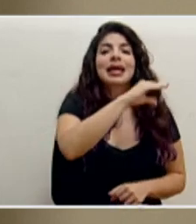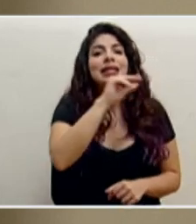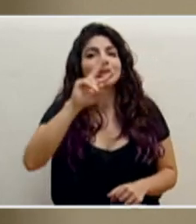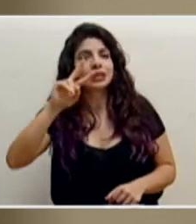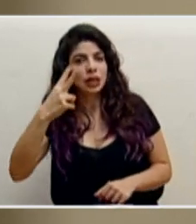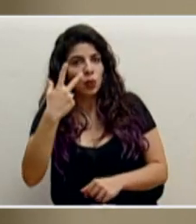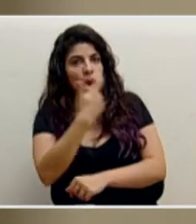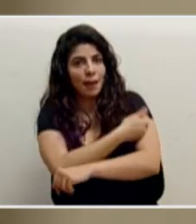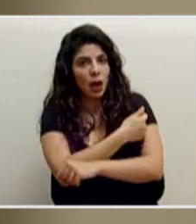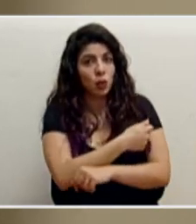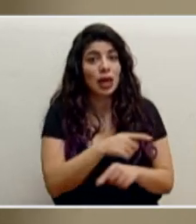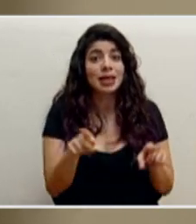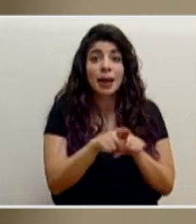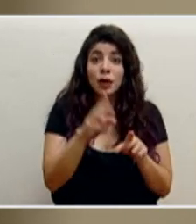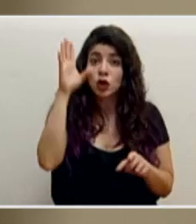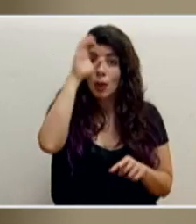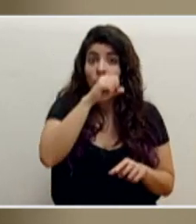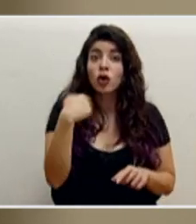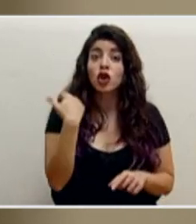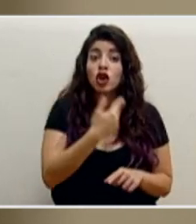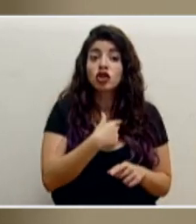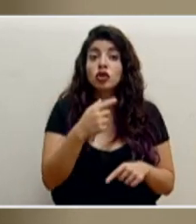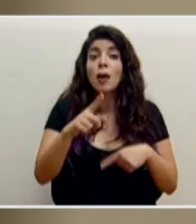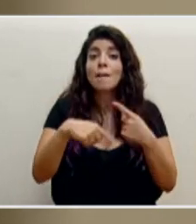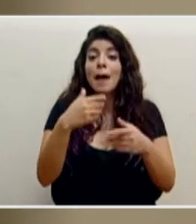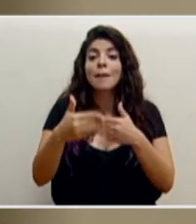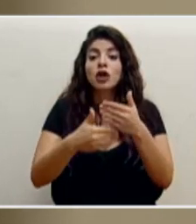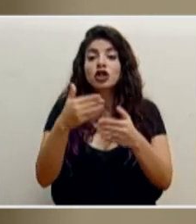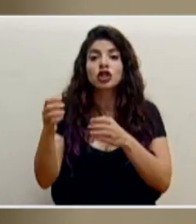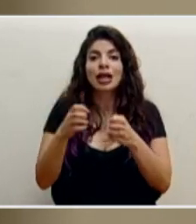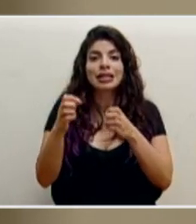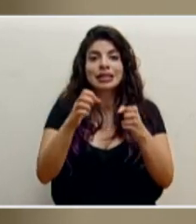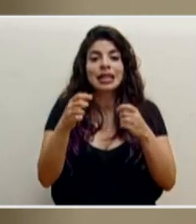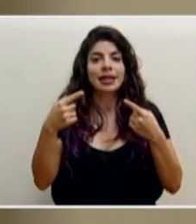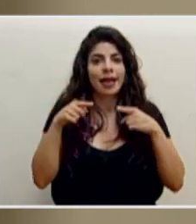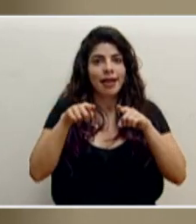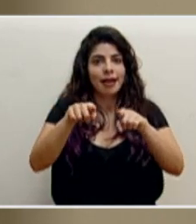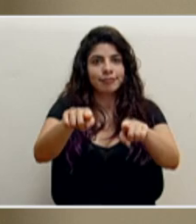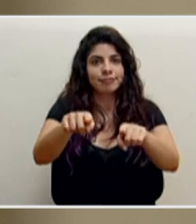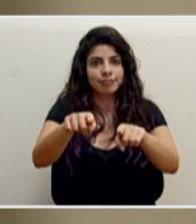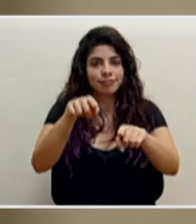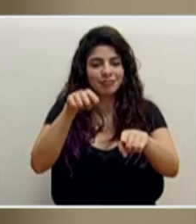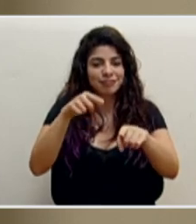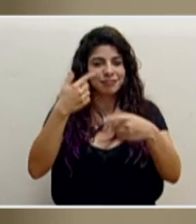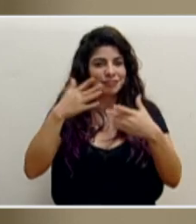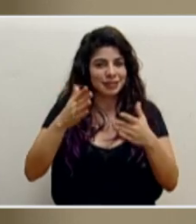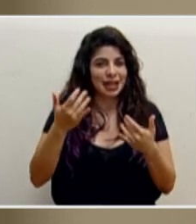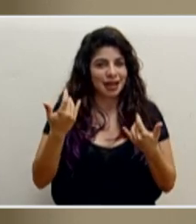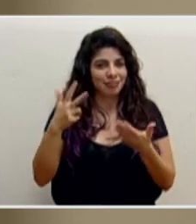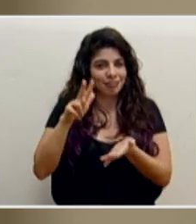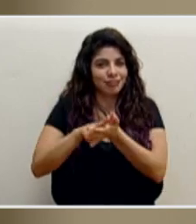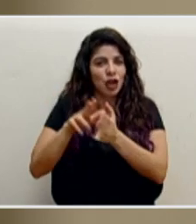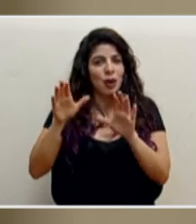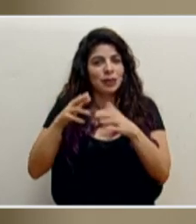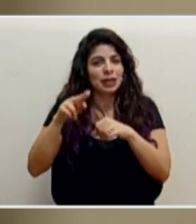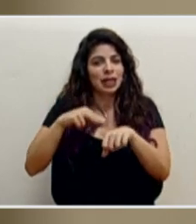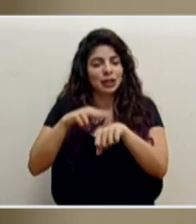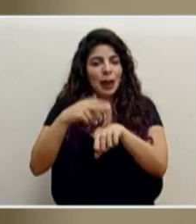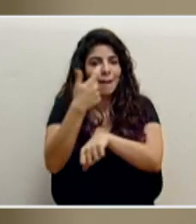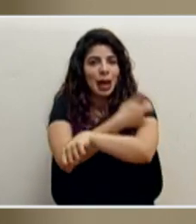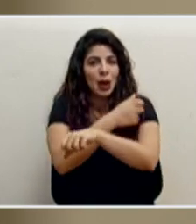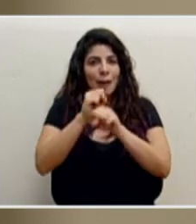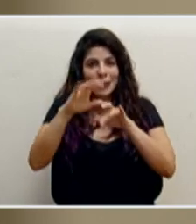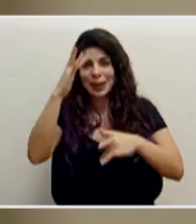dosis, y considerando que vamos a estar en un proceso de estrategia mixta, ¿verdad?, que es lo que ya se encuentra aprobado por la Comisión Nacional de